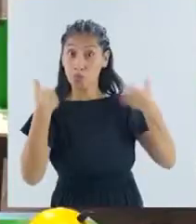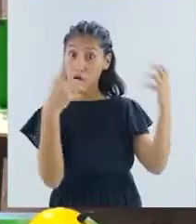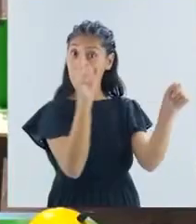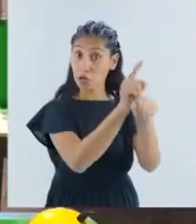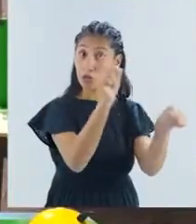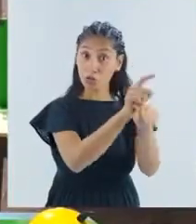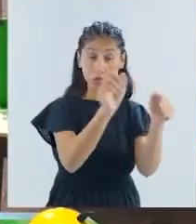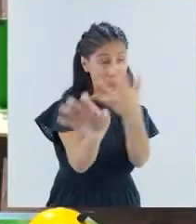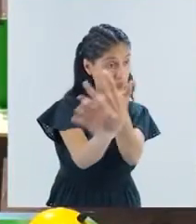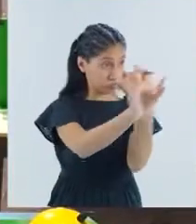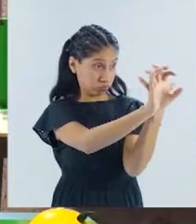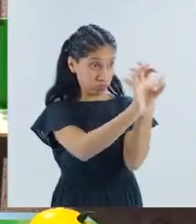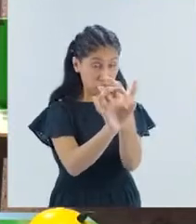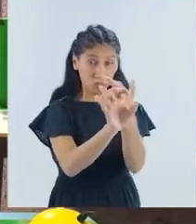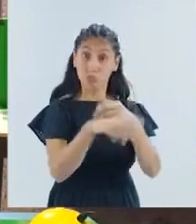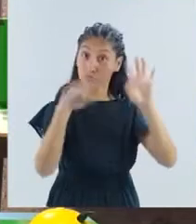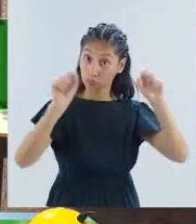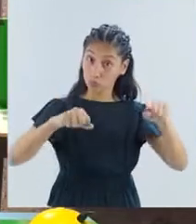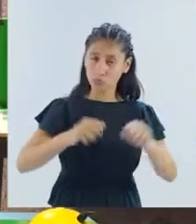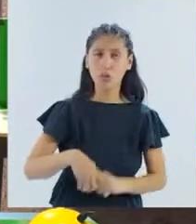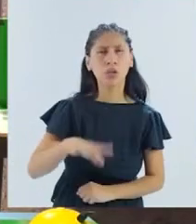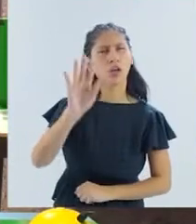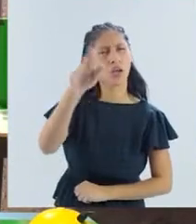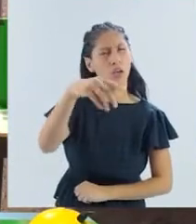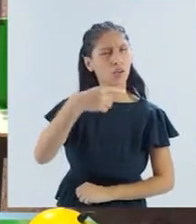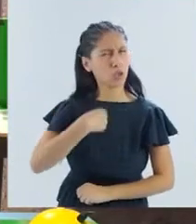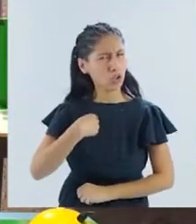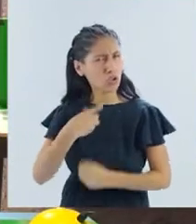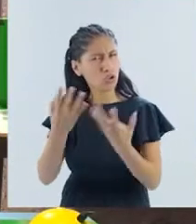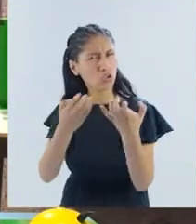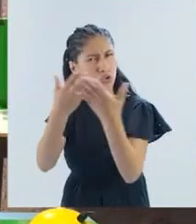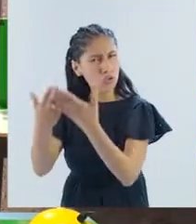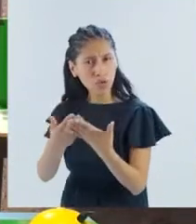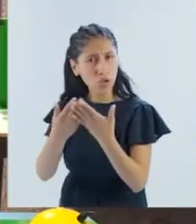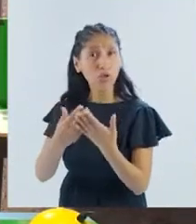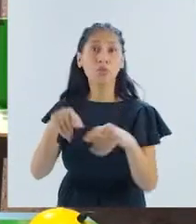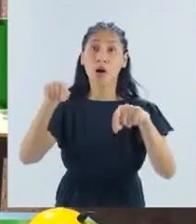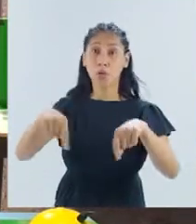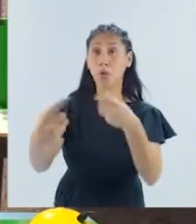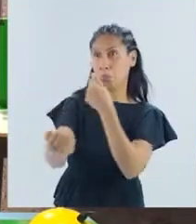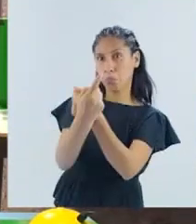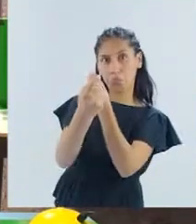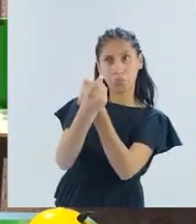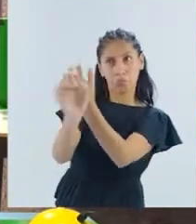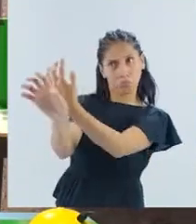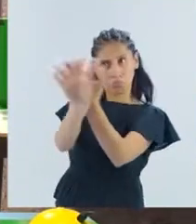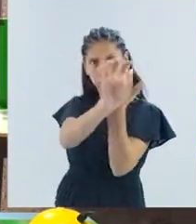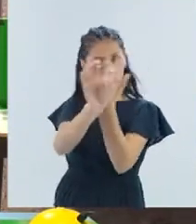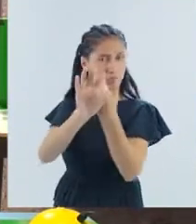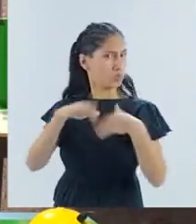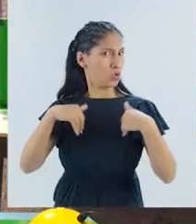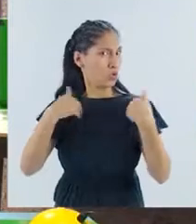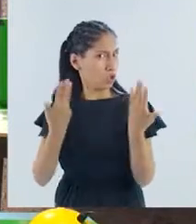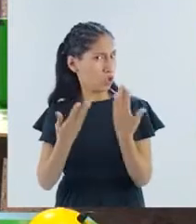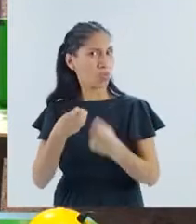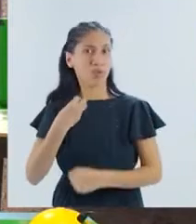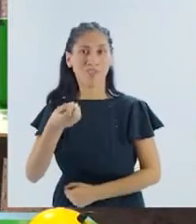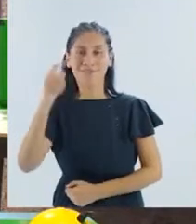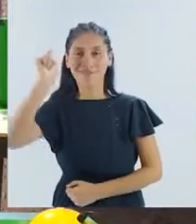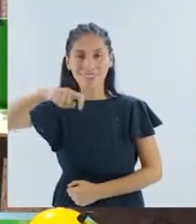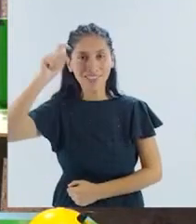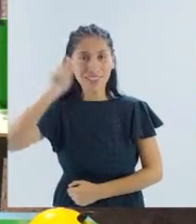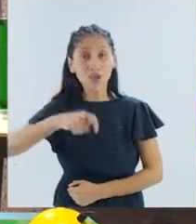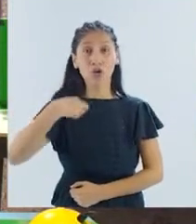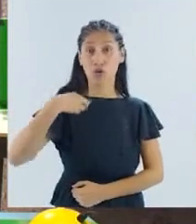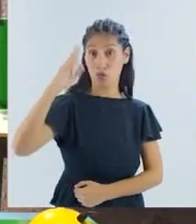exclusivamente? Amaru, la carrera que elegí no puede ser enseñada virtualmente, porque necesito interactuar con mis